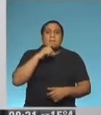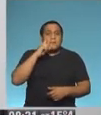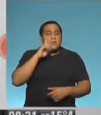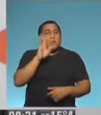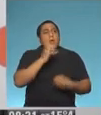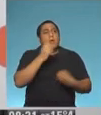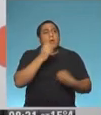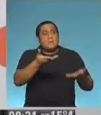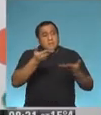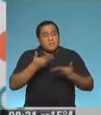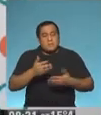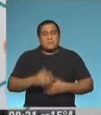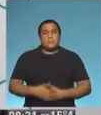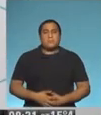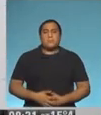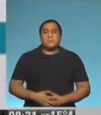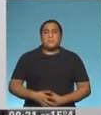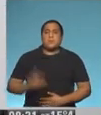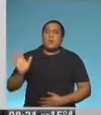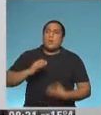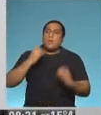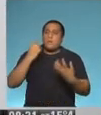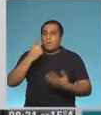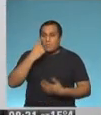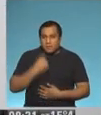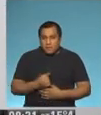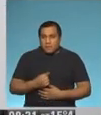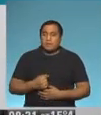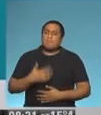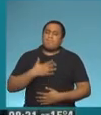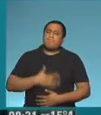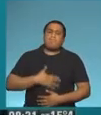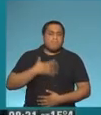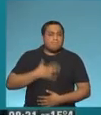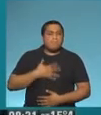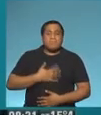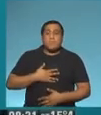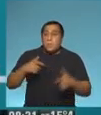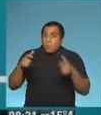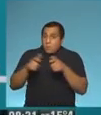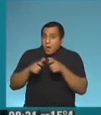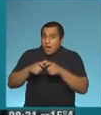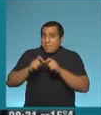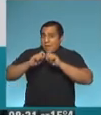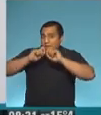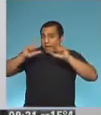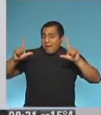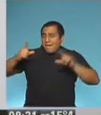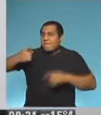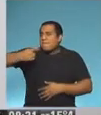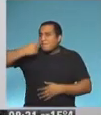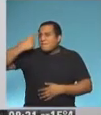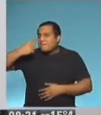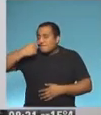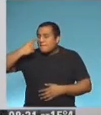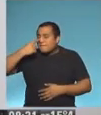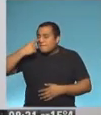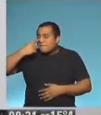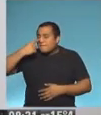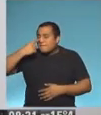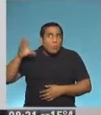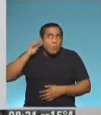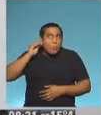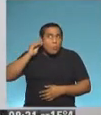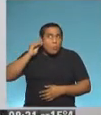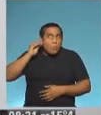gusto. Buenos días, Natalia, un gusto estar en este programa tan interesante, realmente te escuchaba con muchísima